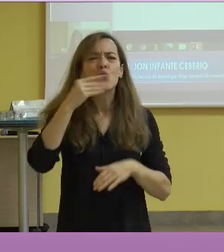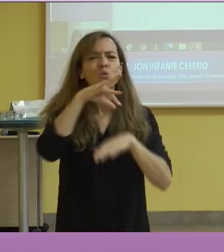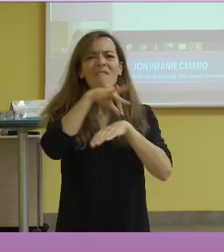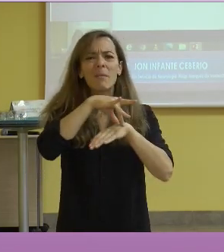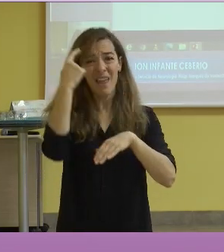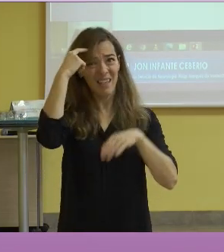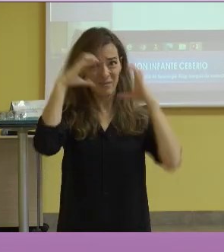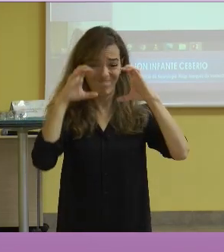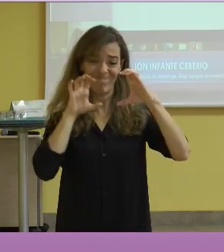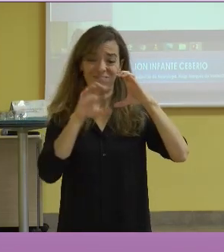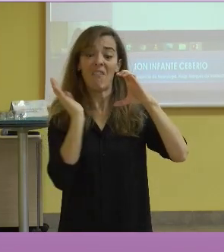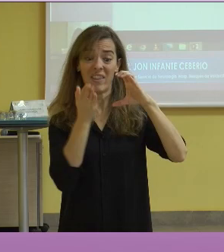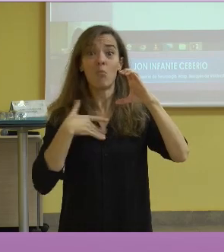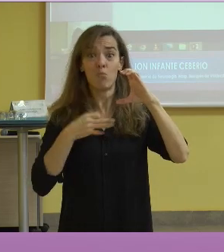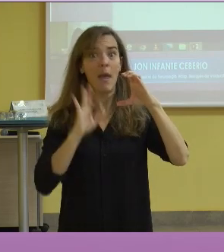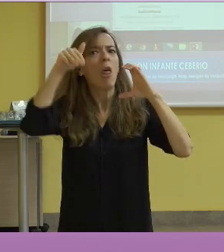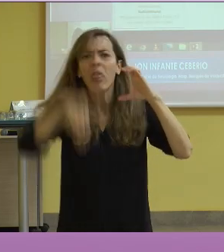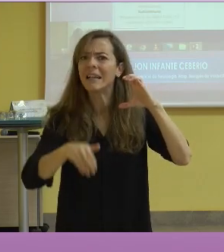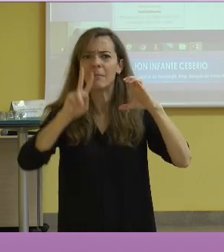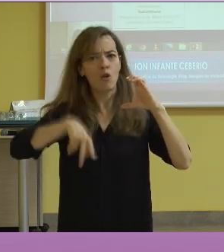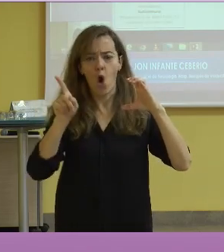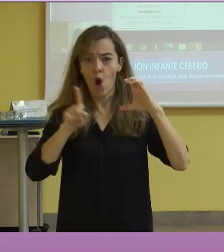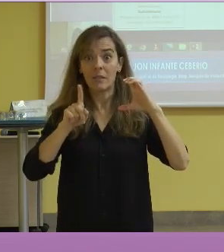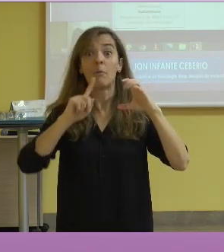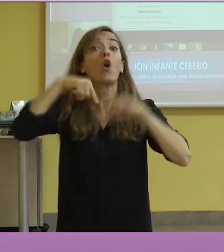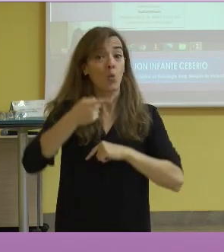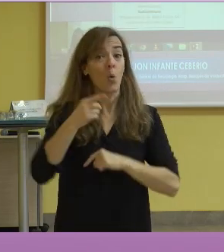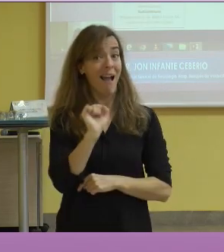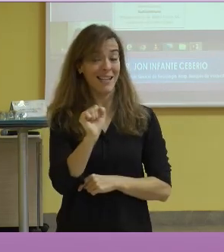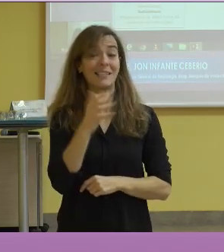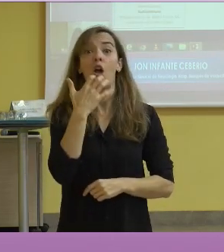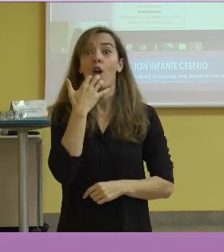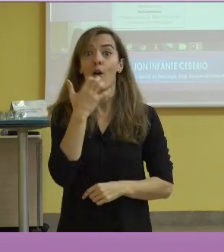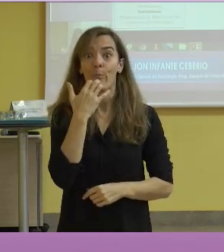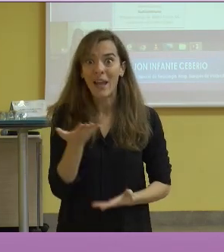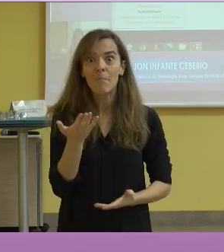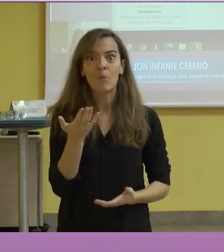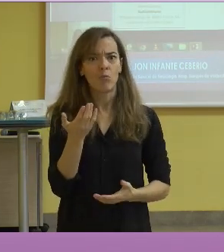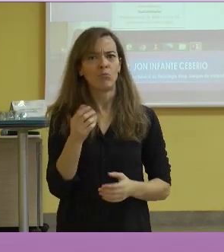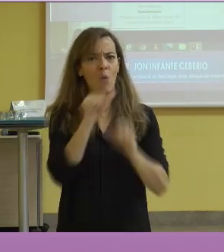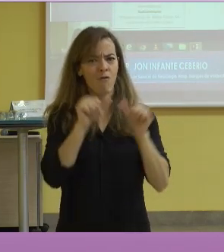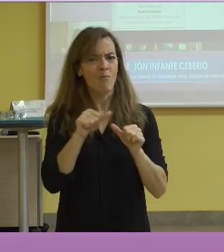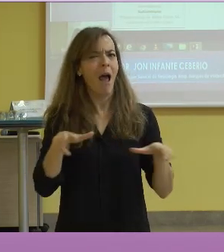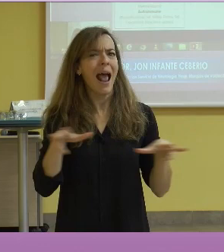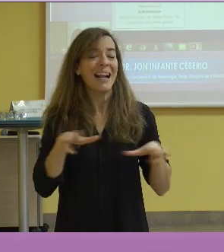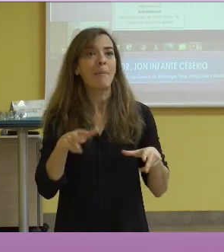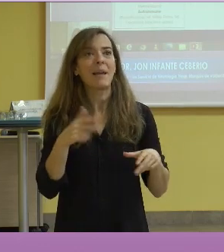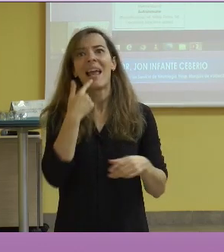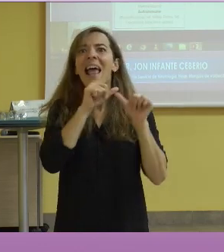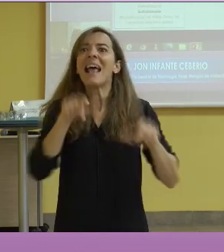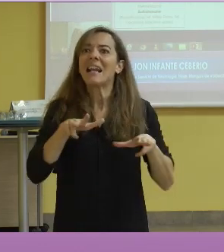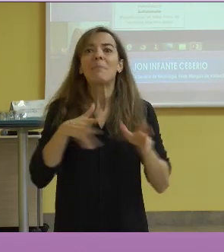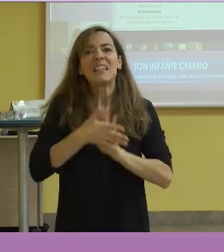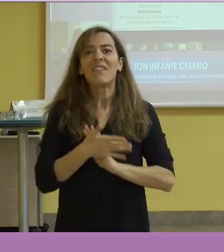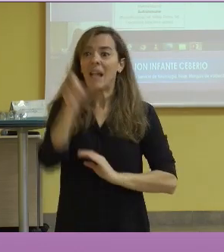el cerebelo, que no son degenerativas y que pueden producir ataxia, ¿vale? Entre las que se presentan de manera aguda, decimos de manera aguda cuando el